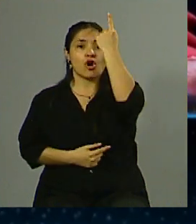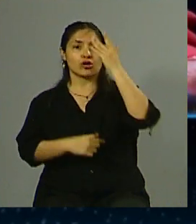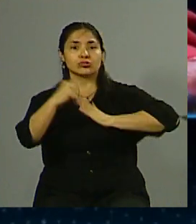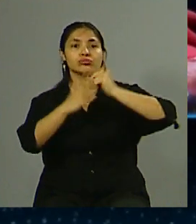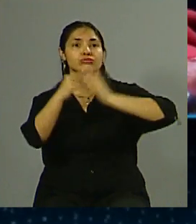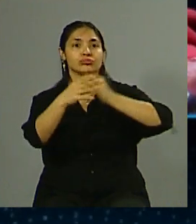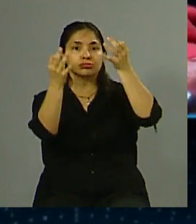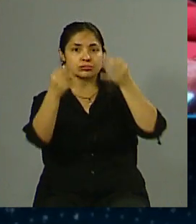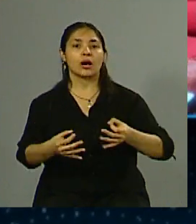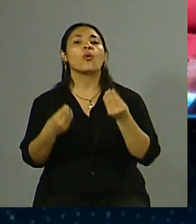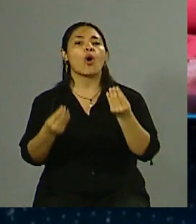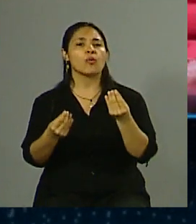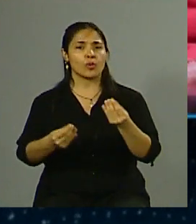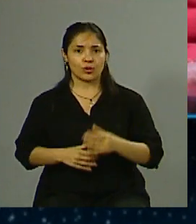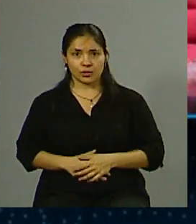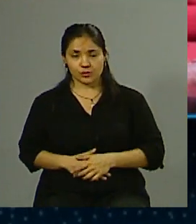infraestructura?